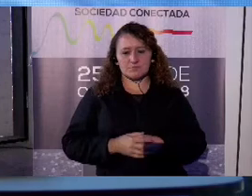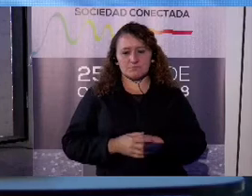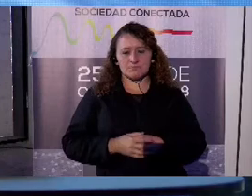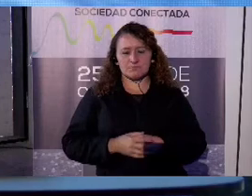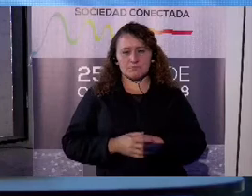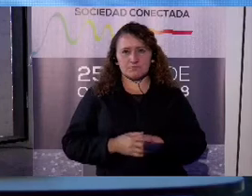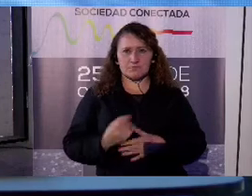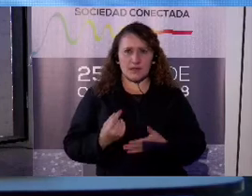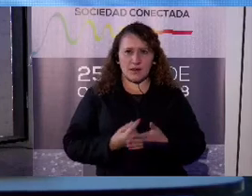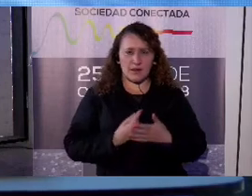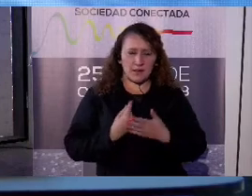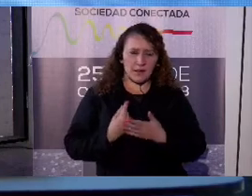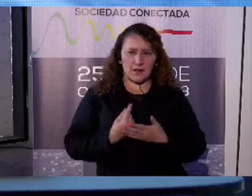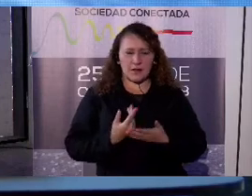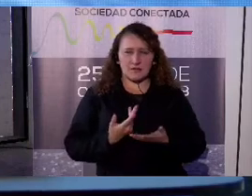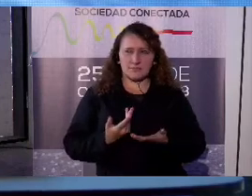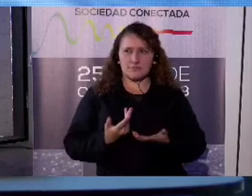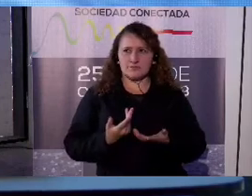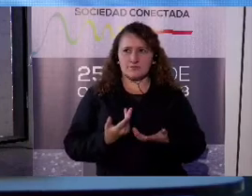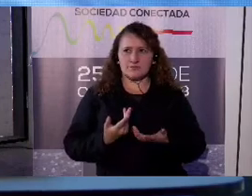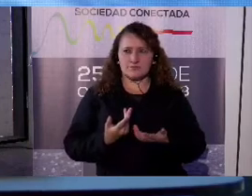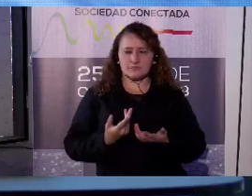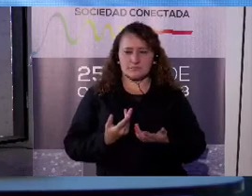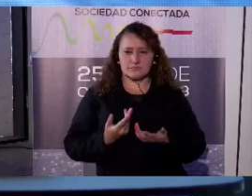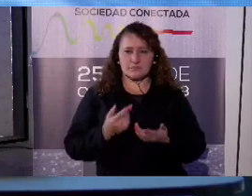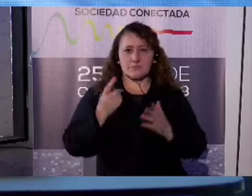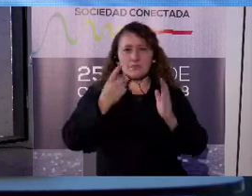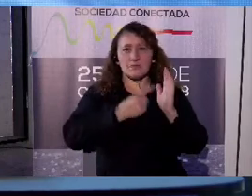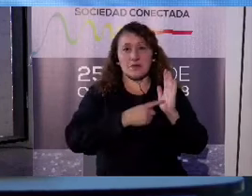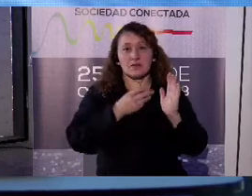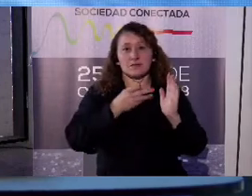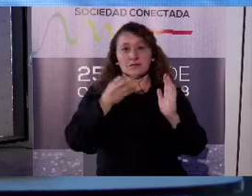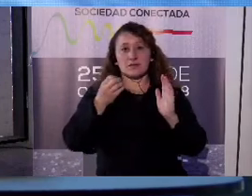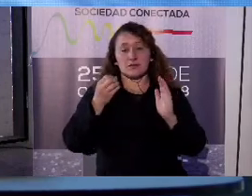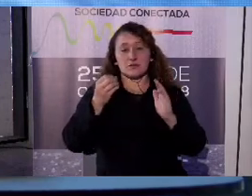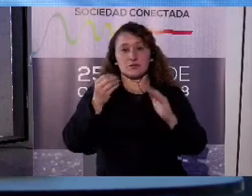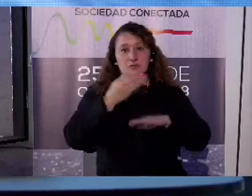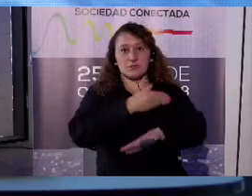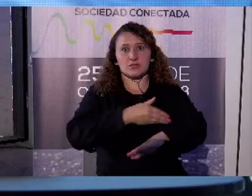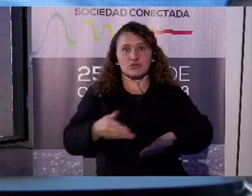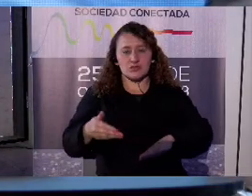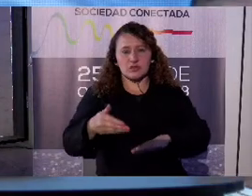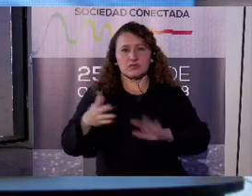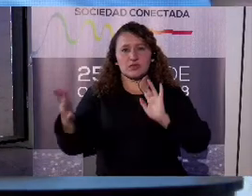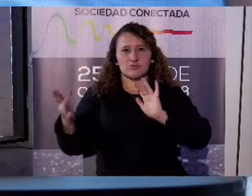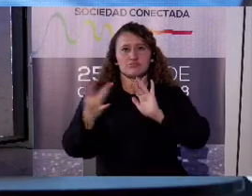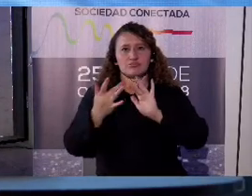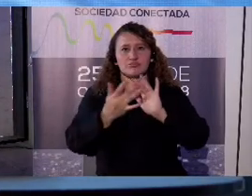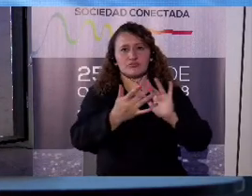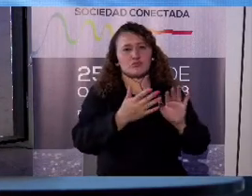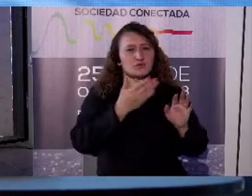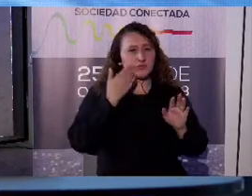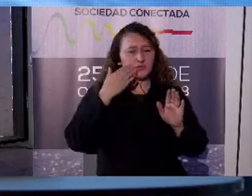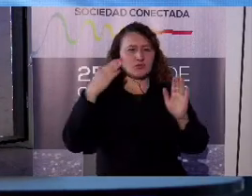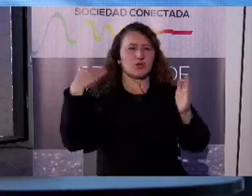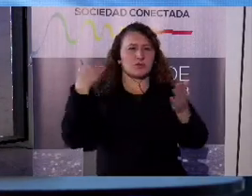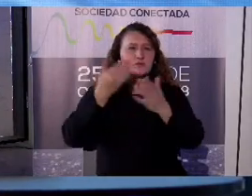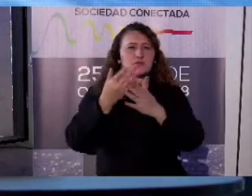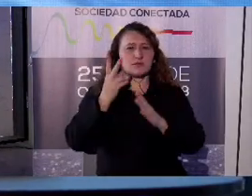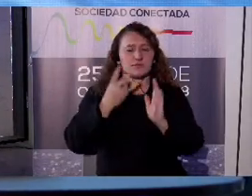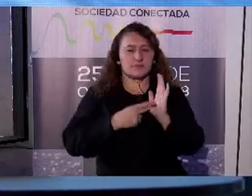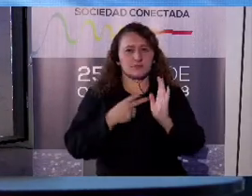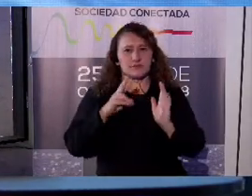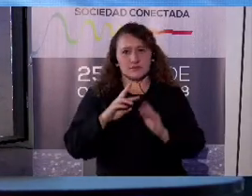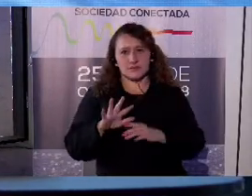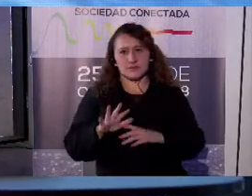Bueno hablamos de que eh estimamos que iba a haber 1300 millones de conexiones de 5g para 2025 y